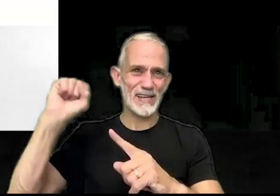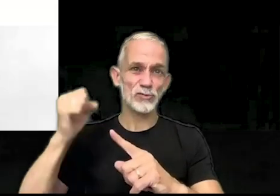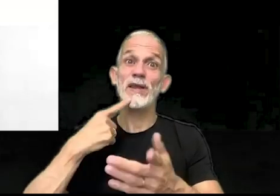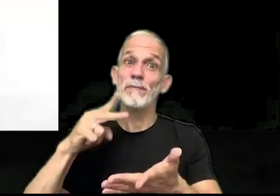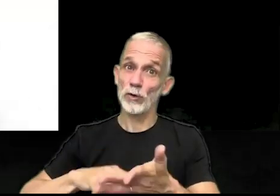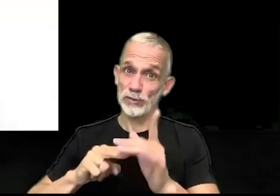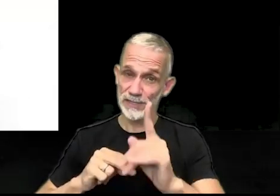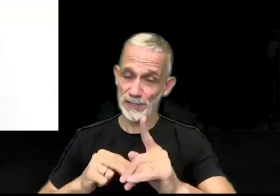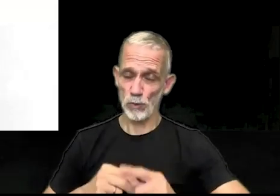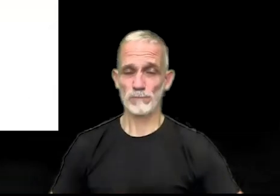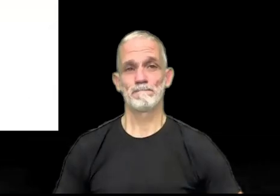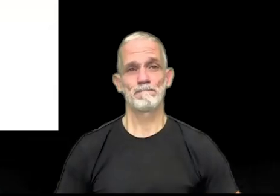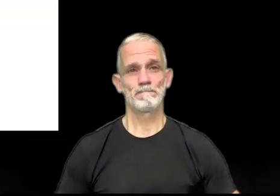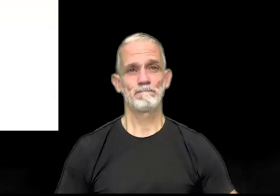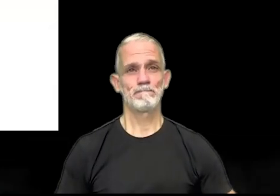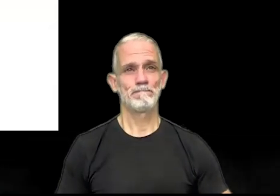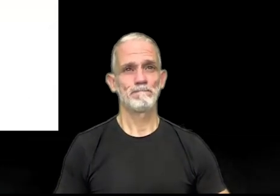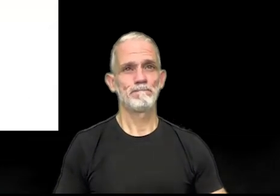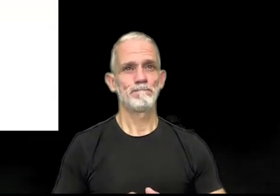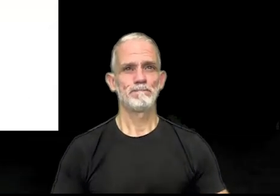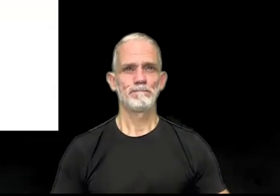impositivo.